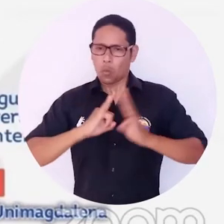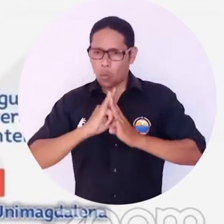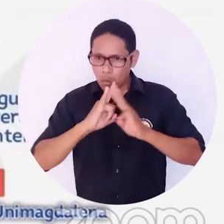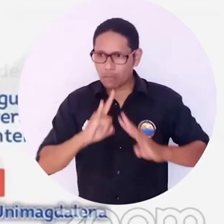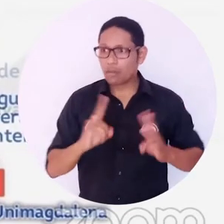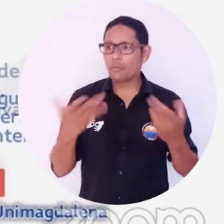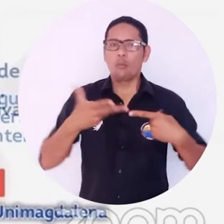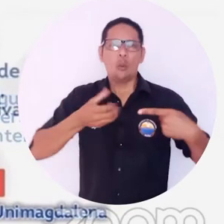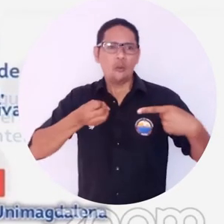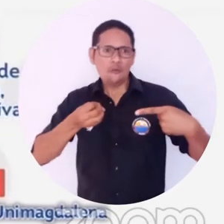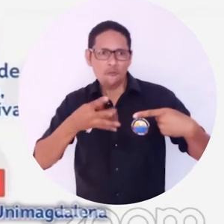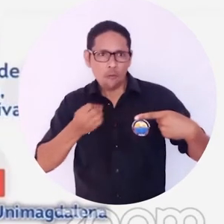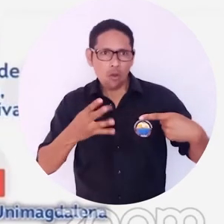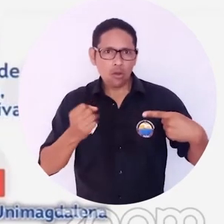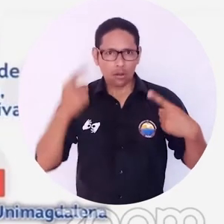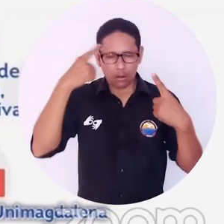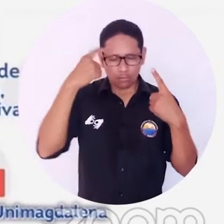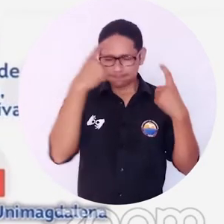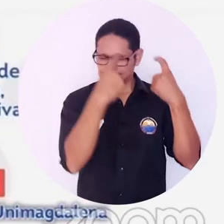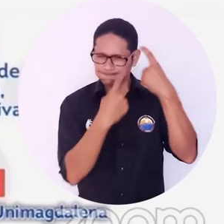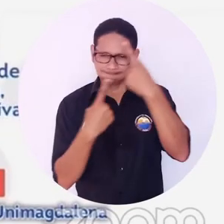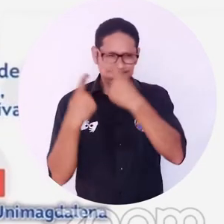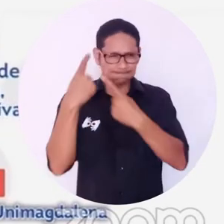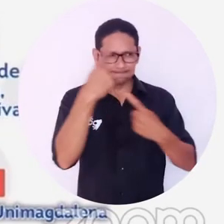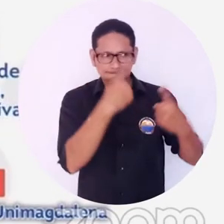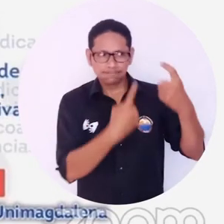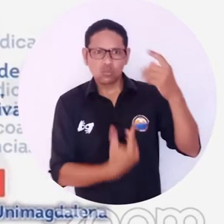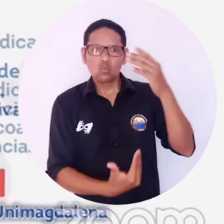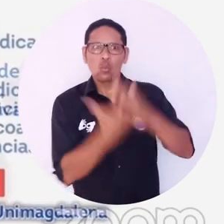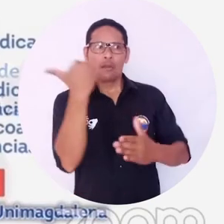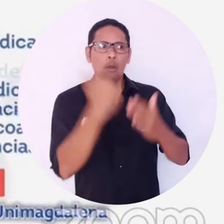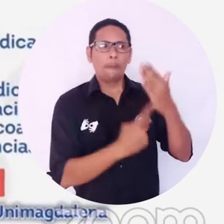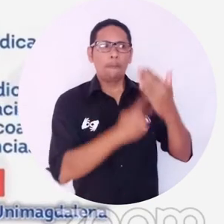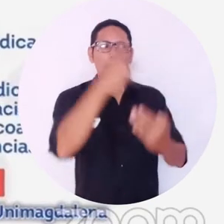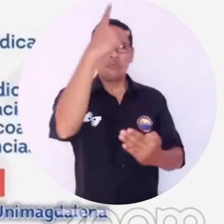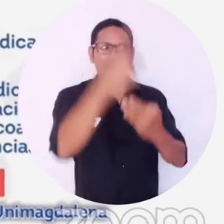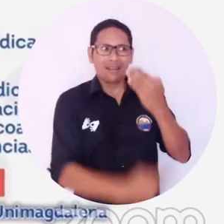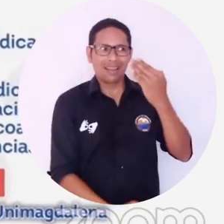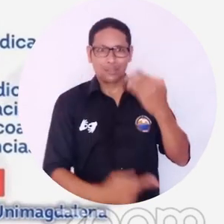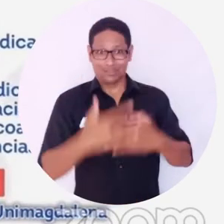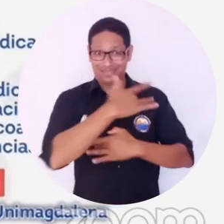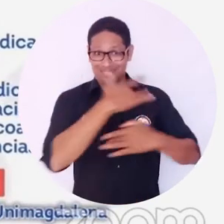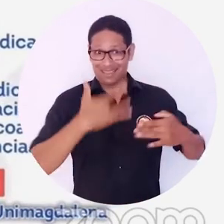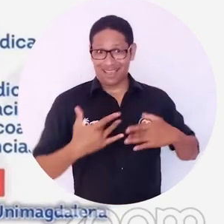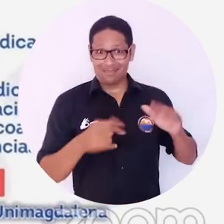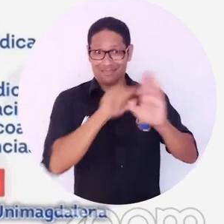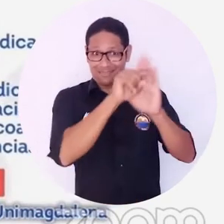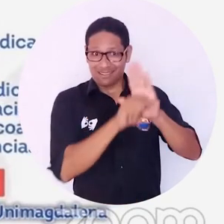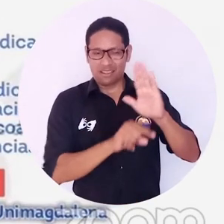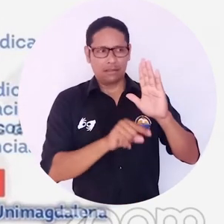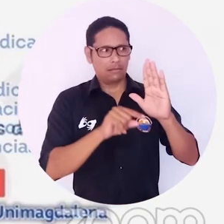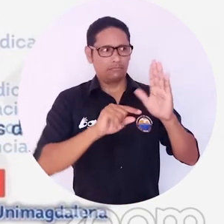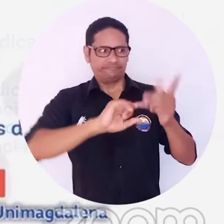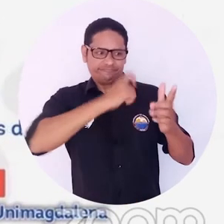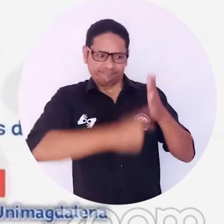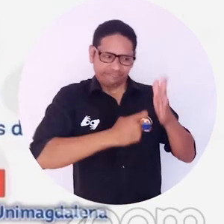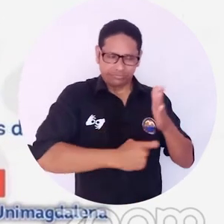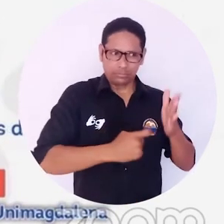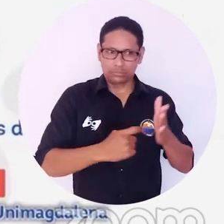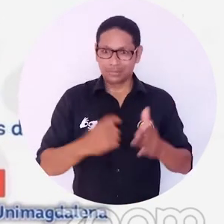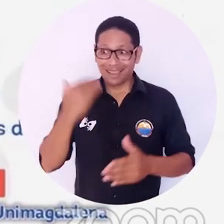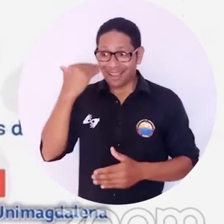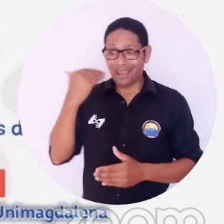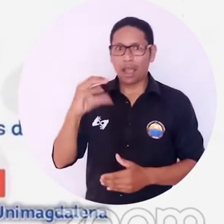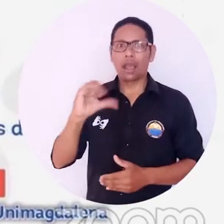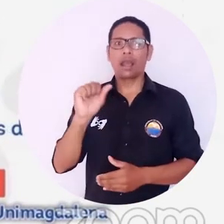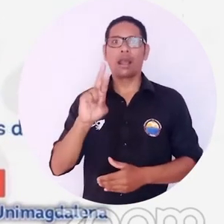foro Reflexiones sobre la Reforma de la Salud, con la participación de la doctora Carolina Corcho Mejía, vicepresidente de la Federación Médica